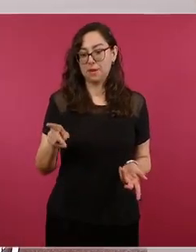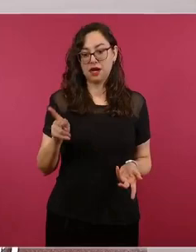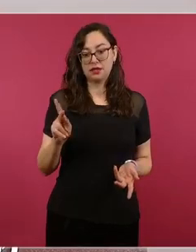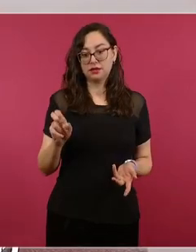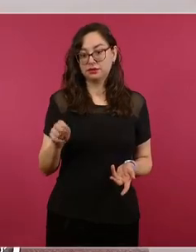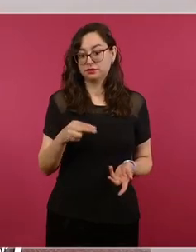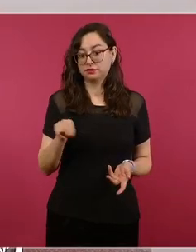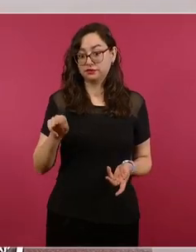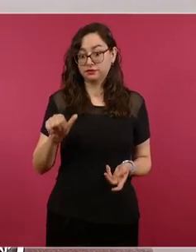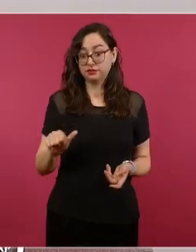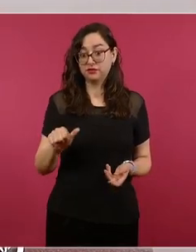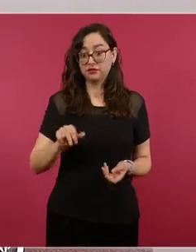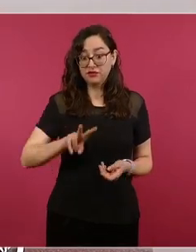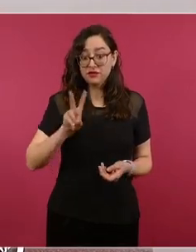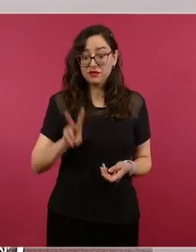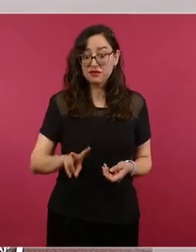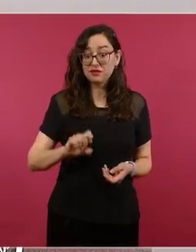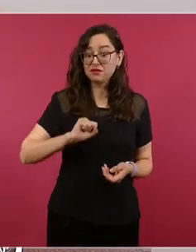triunfó